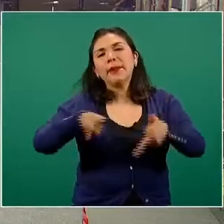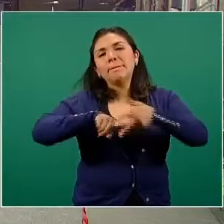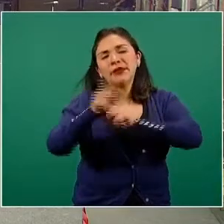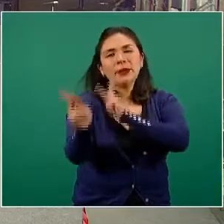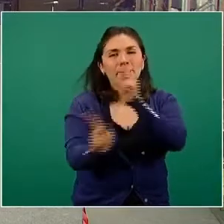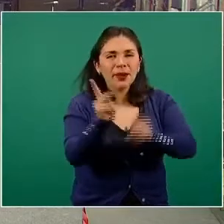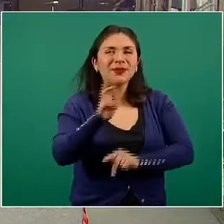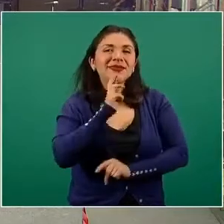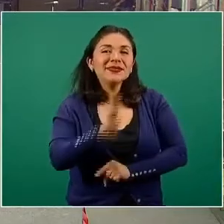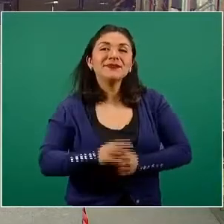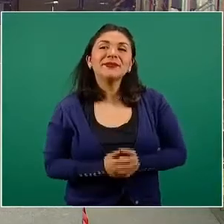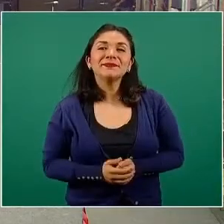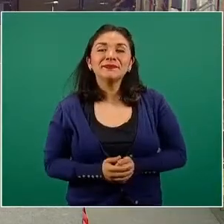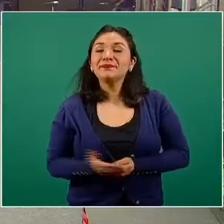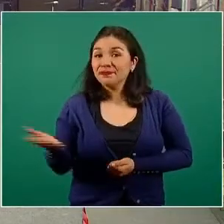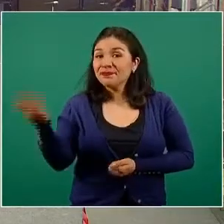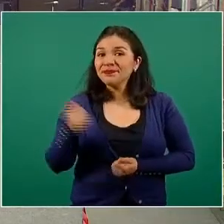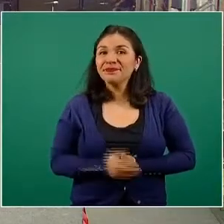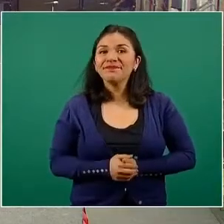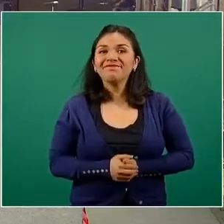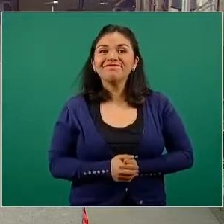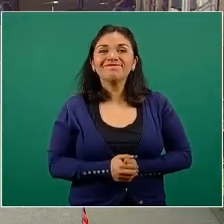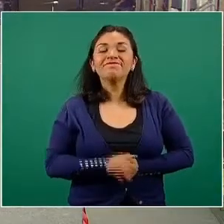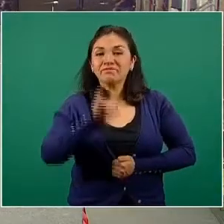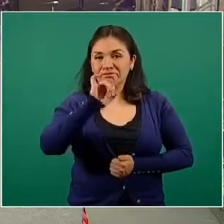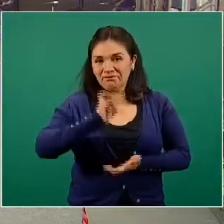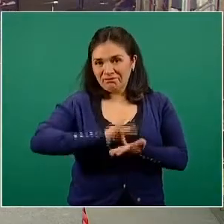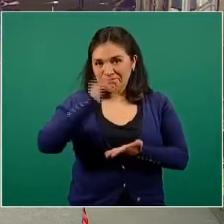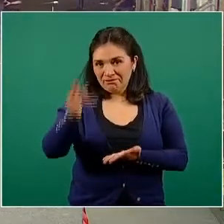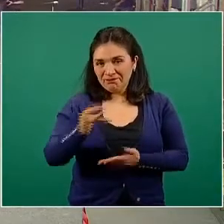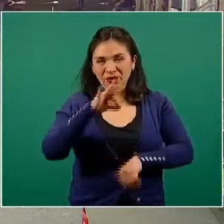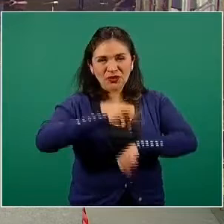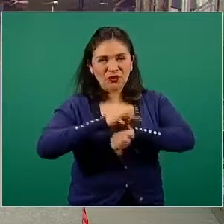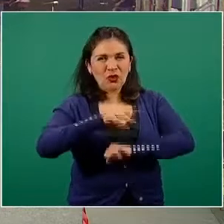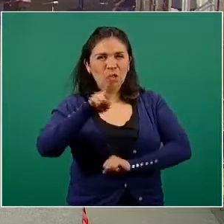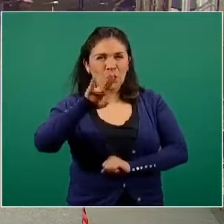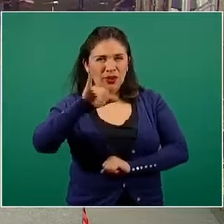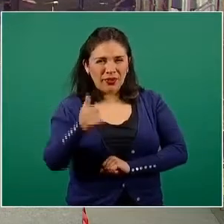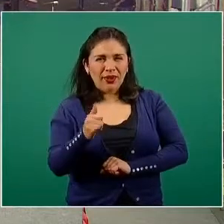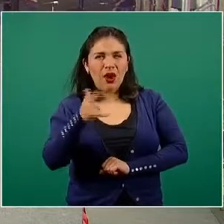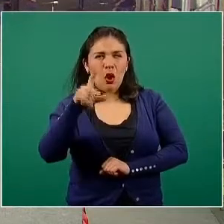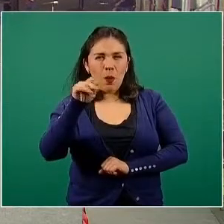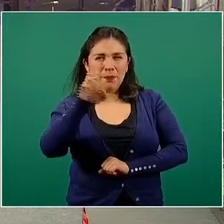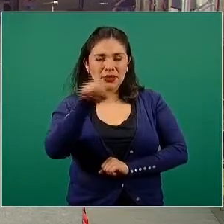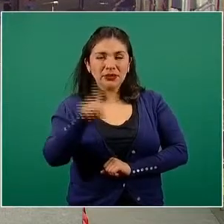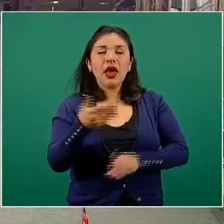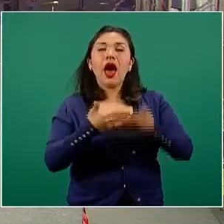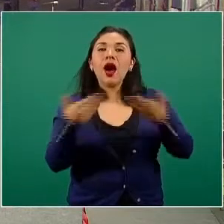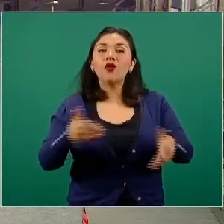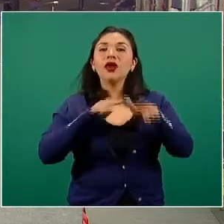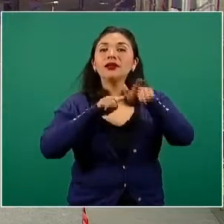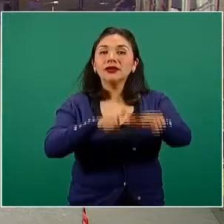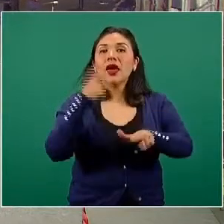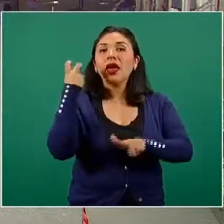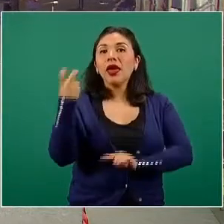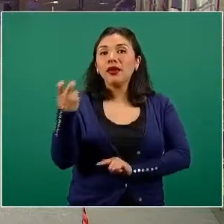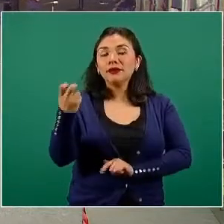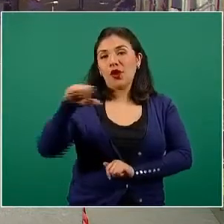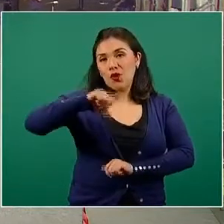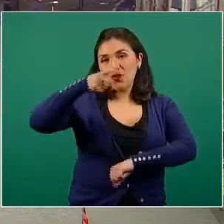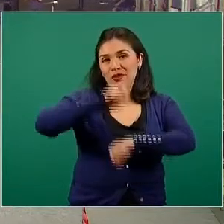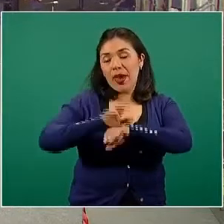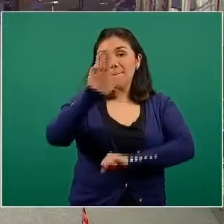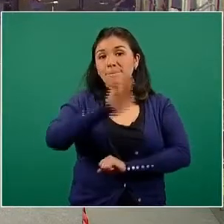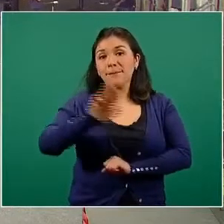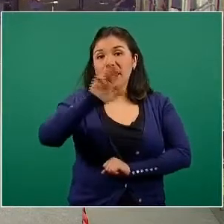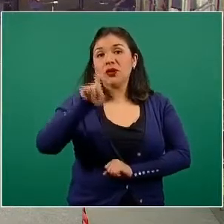preguntas. Adelante, doctor López-Gatell. Gracias, doctor López Ridaura. Continuamos este miércoles